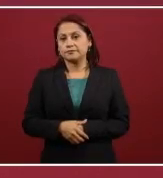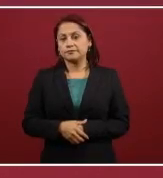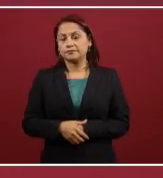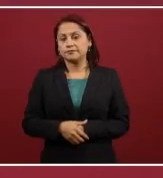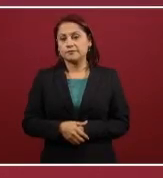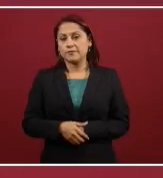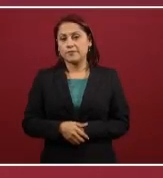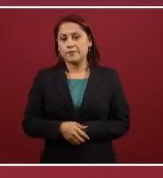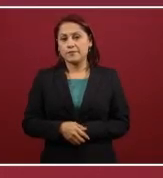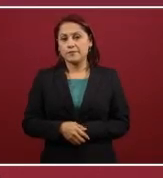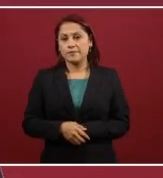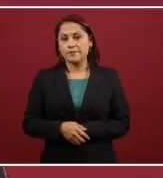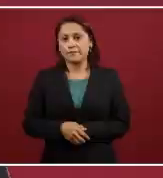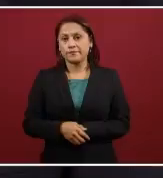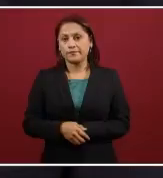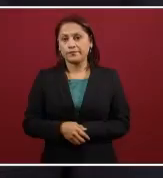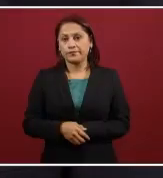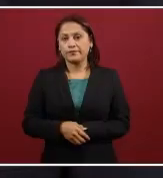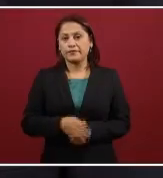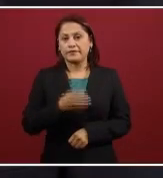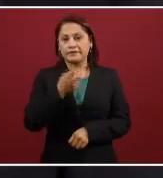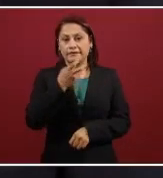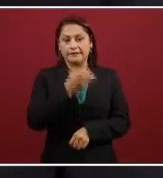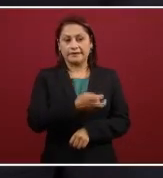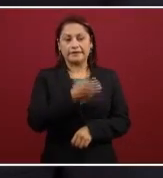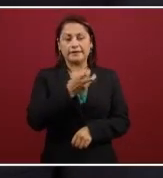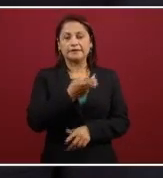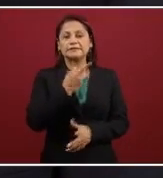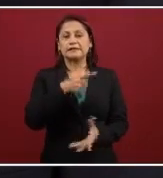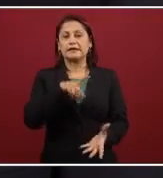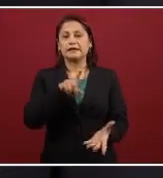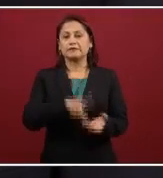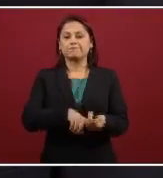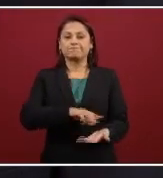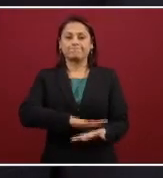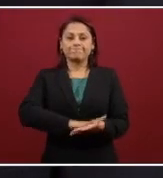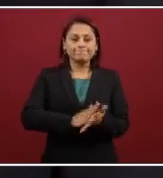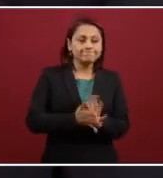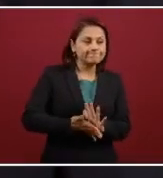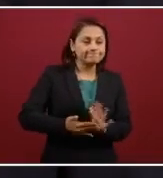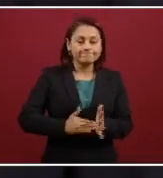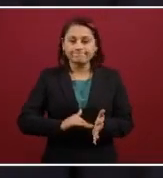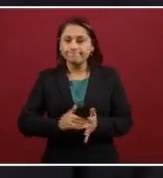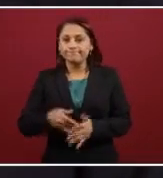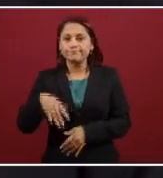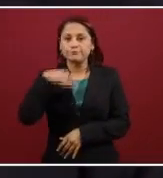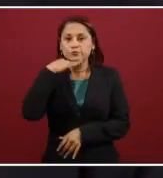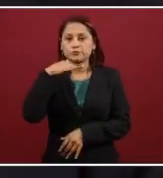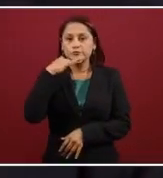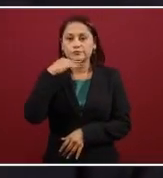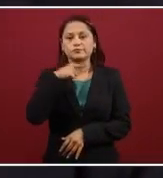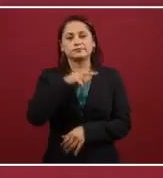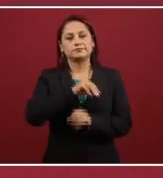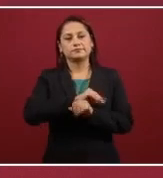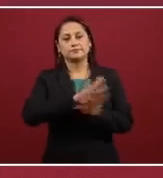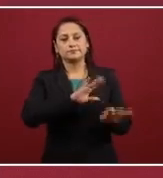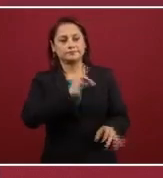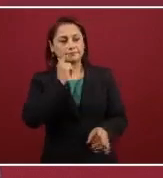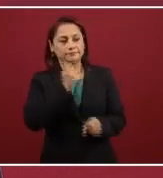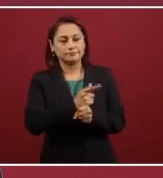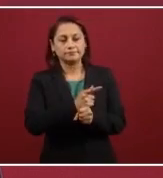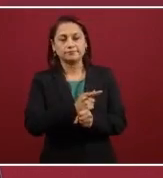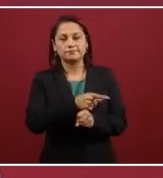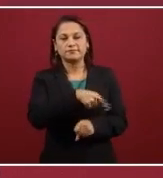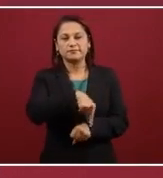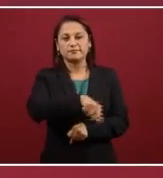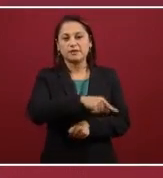y descaradas de la corrupción de los influyentes,